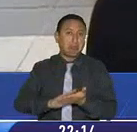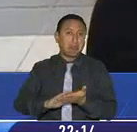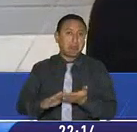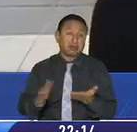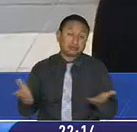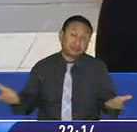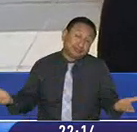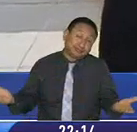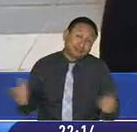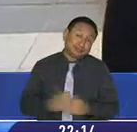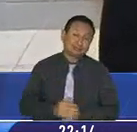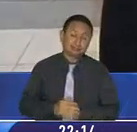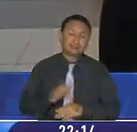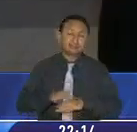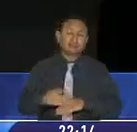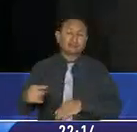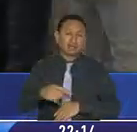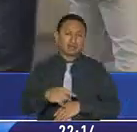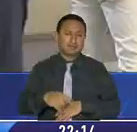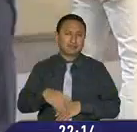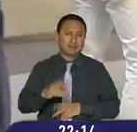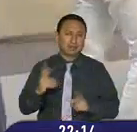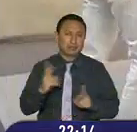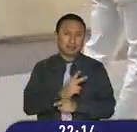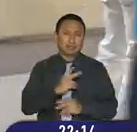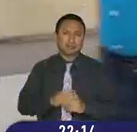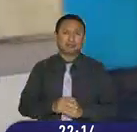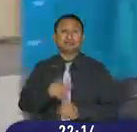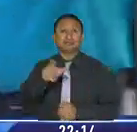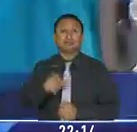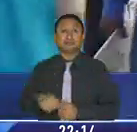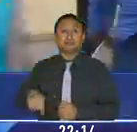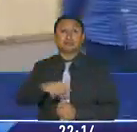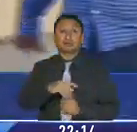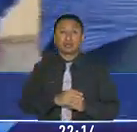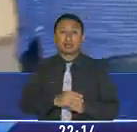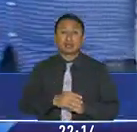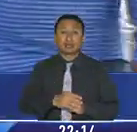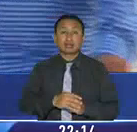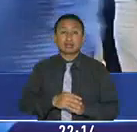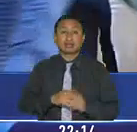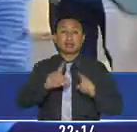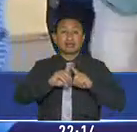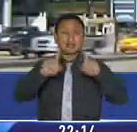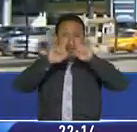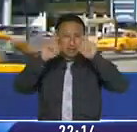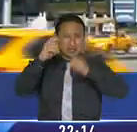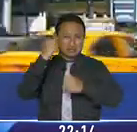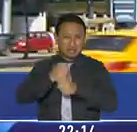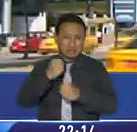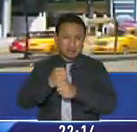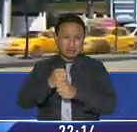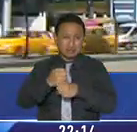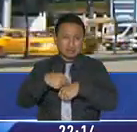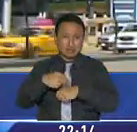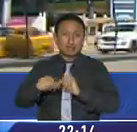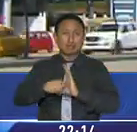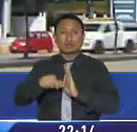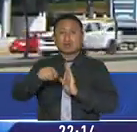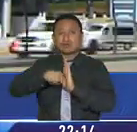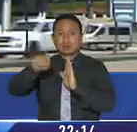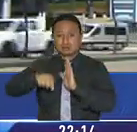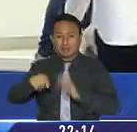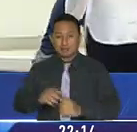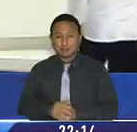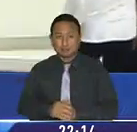supongo, eso se da para que haya más crímenes. Unos trabajan en agencias de viajes, otros en estudios jurídicos. Hay